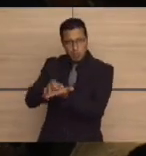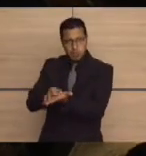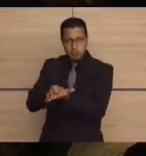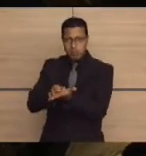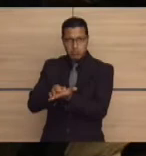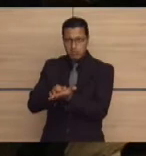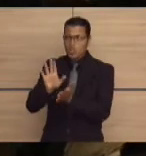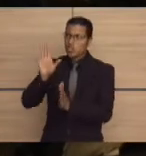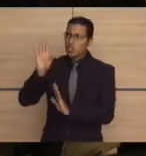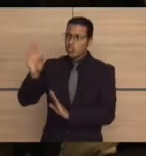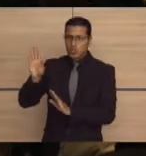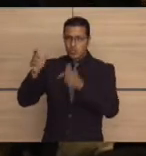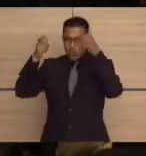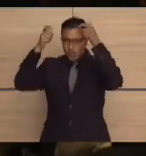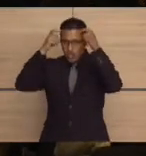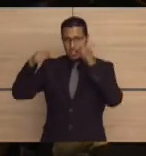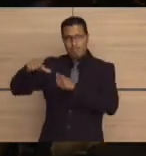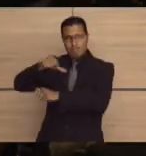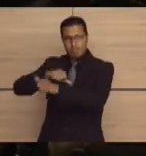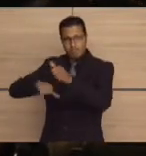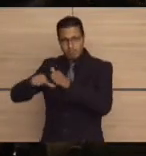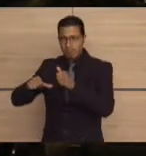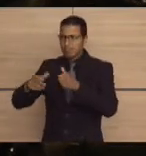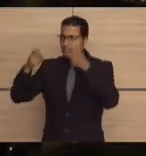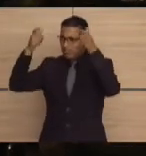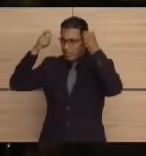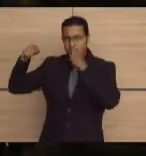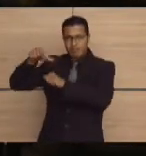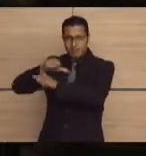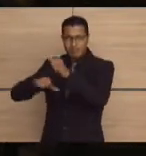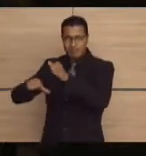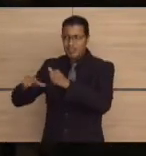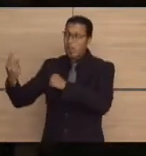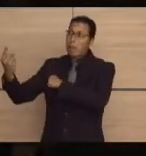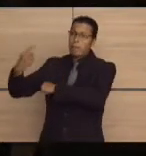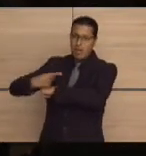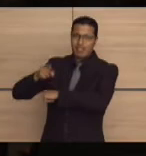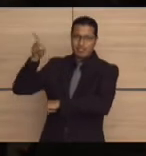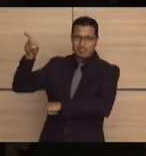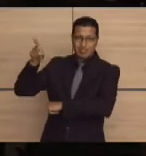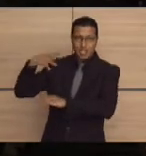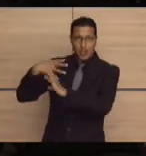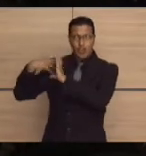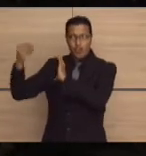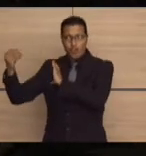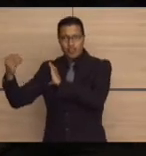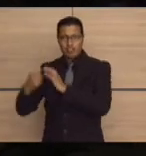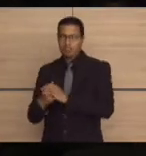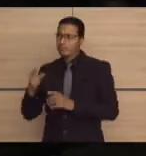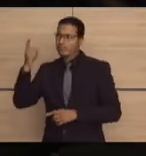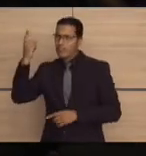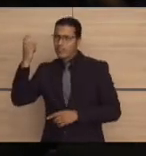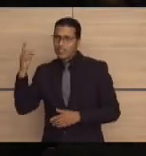el virreinato, pero el virreinato era una cosa, un corsé impuesto desde afuera, pero cuando tenía que hablar lo que había